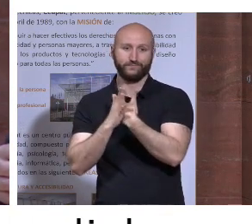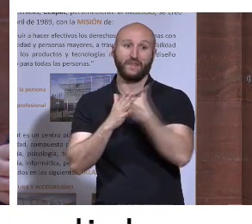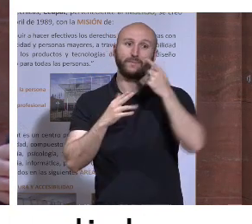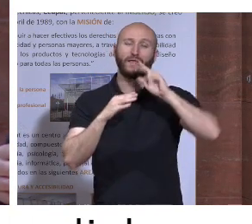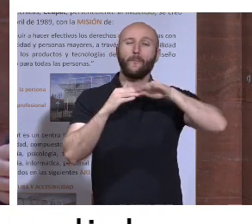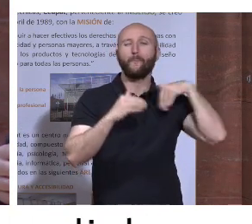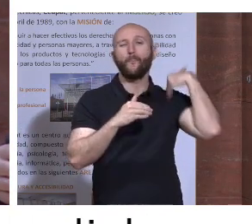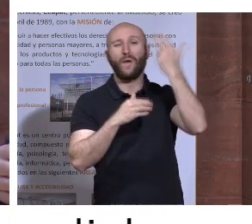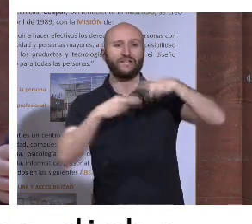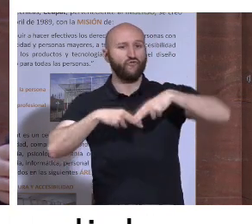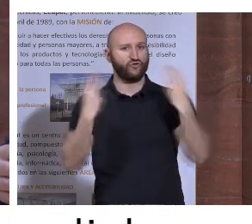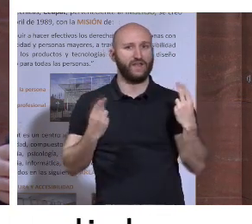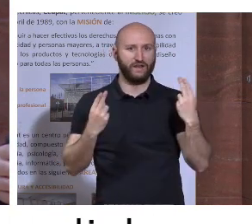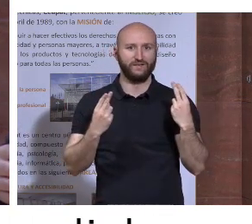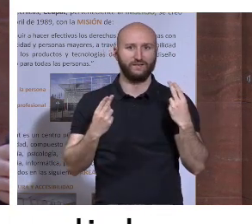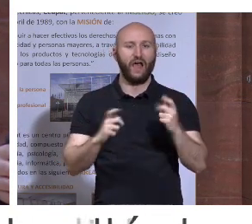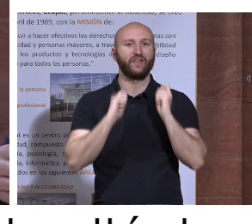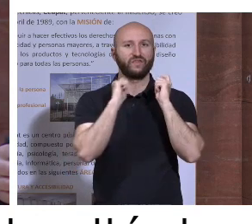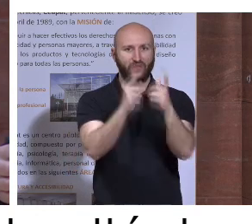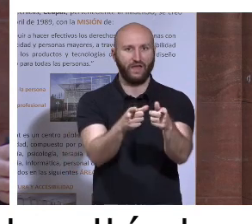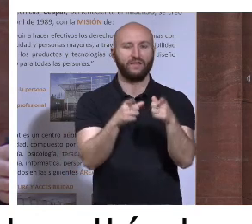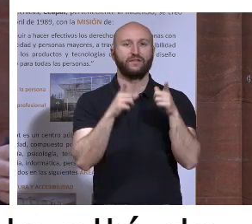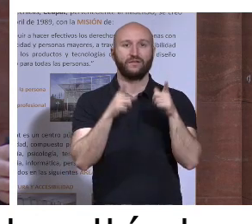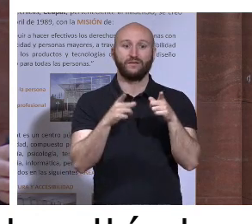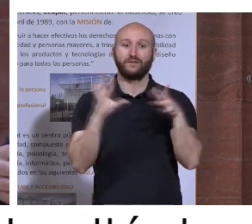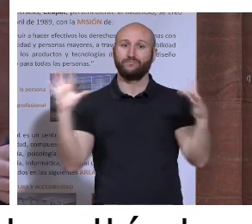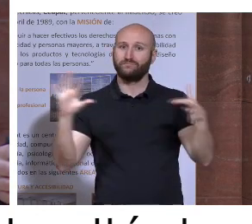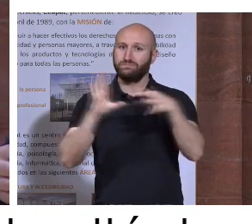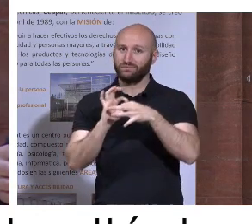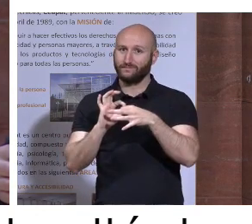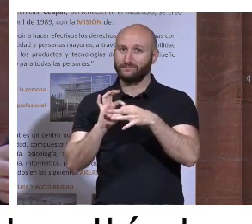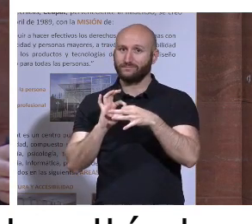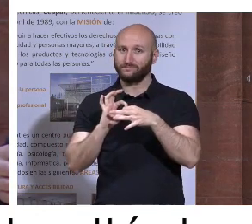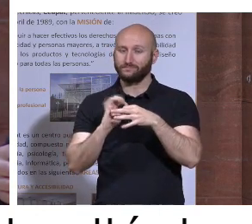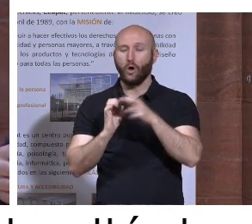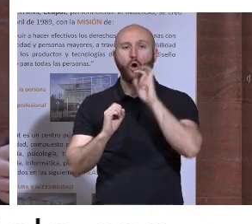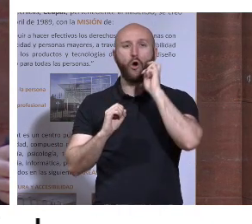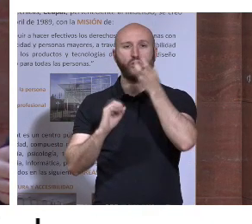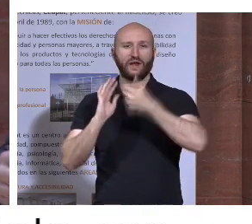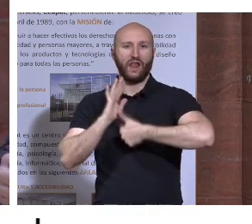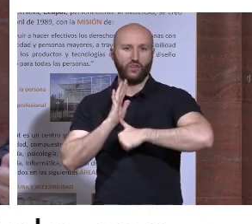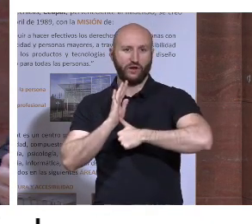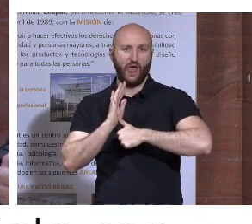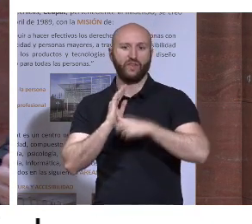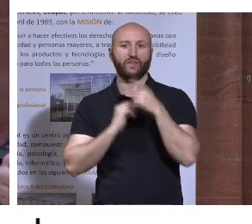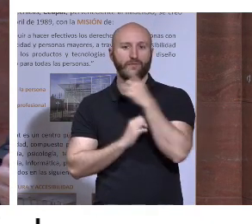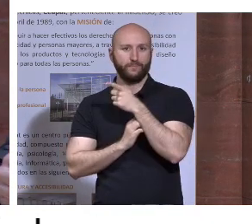fronteras y relacionándolo con otras nacionalidades en las